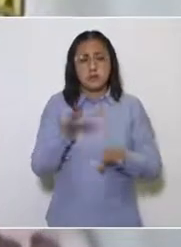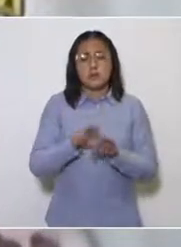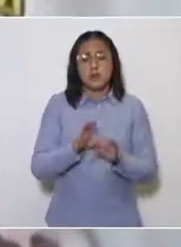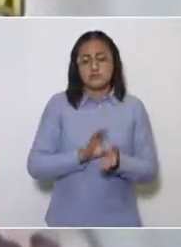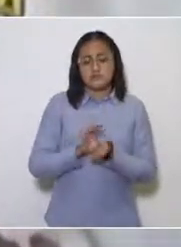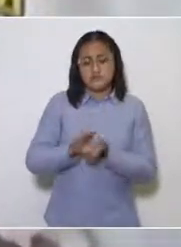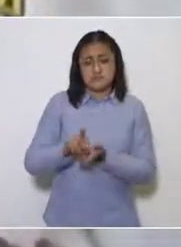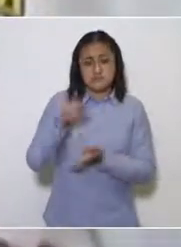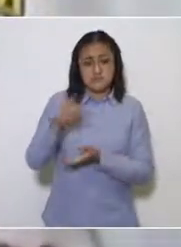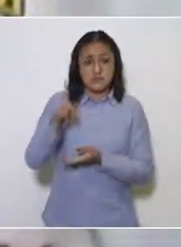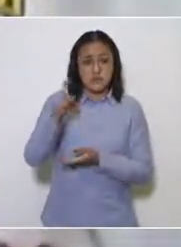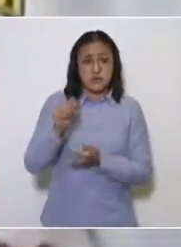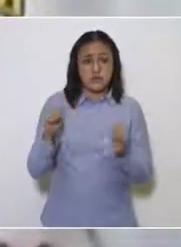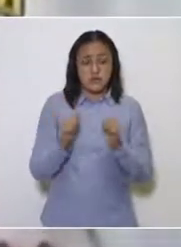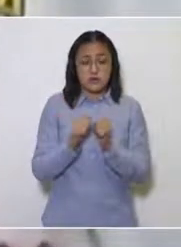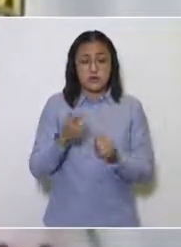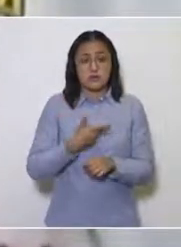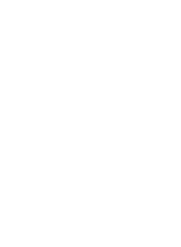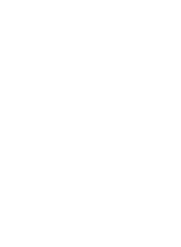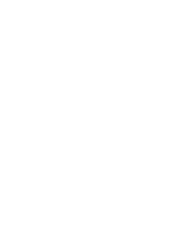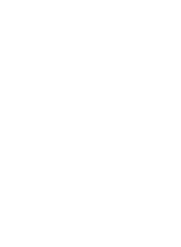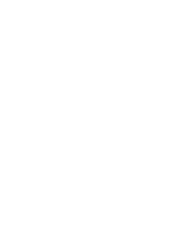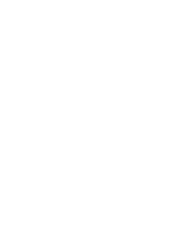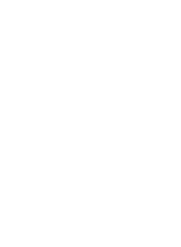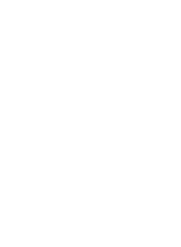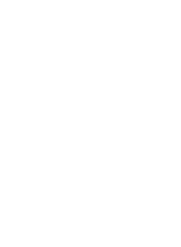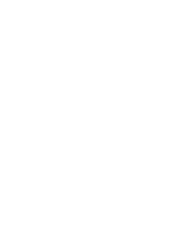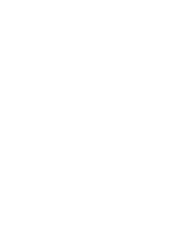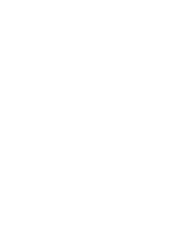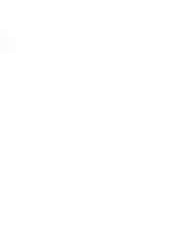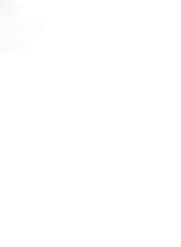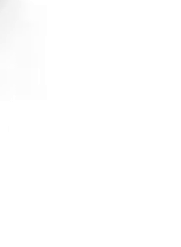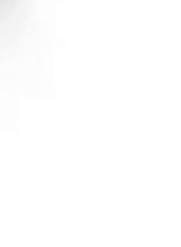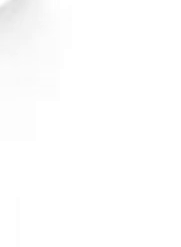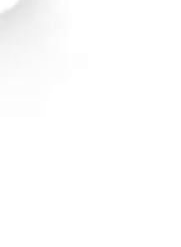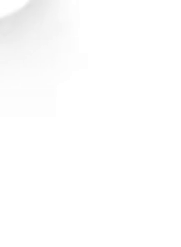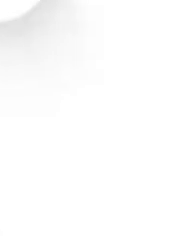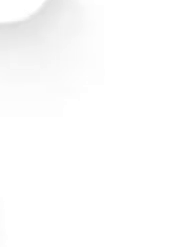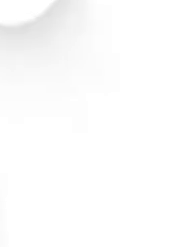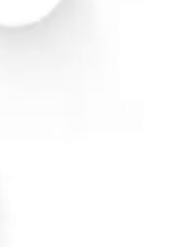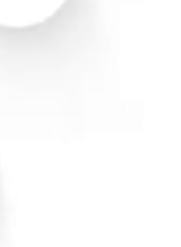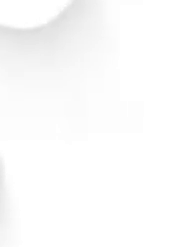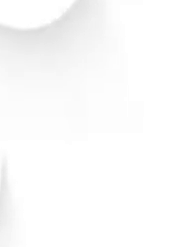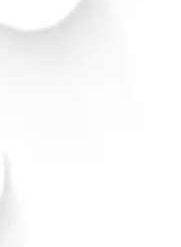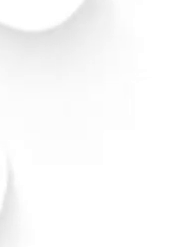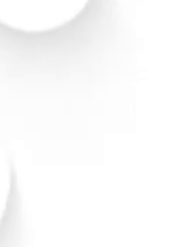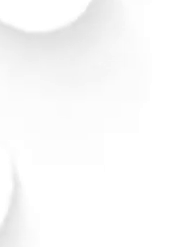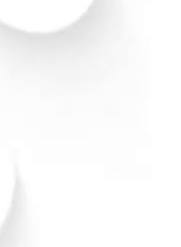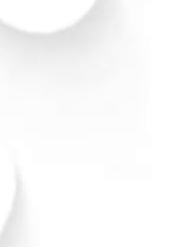agua que tiene la Conagua concesionada en el estado de Puebla. ¿Tienes ganas de Puebla?